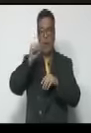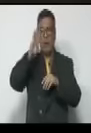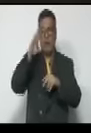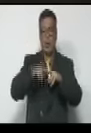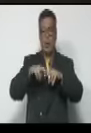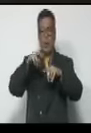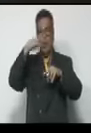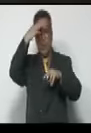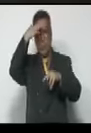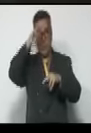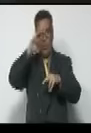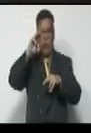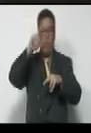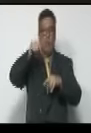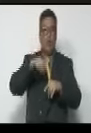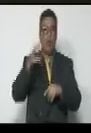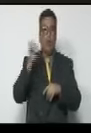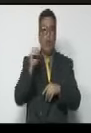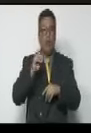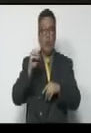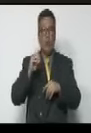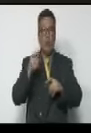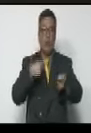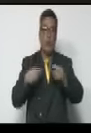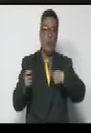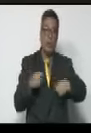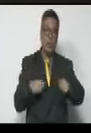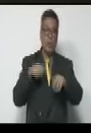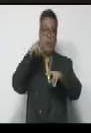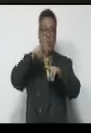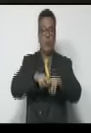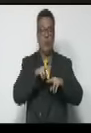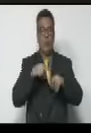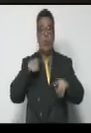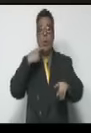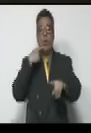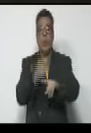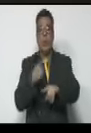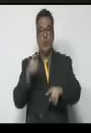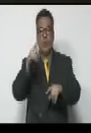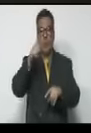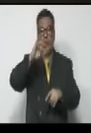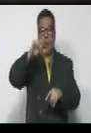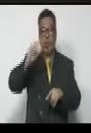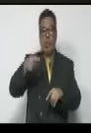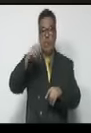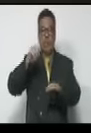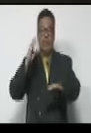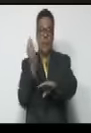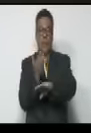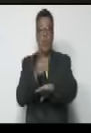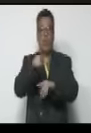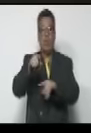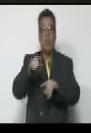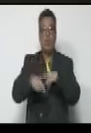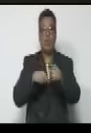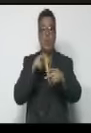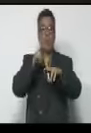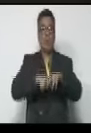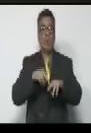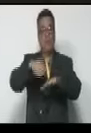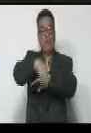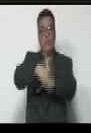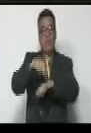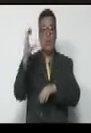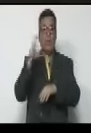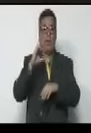en México o que administran Citgo después que pidieron la administración de Citgo a consecuencia de las sanciones, y que andan impunes en las calles